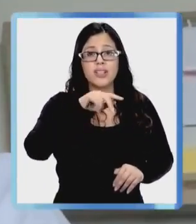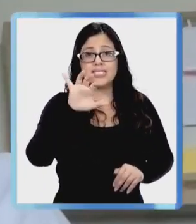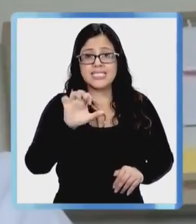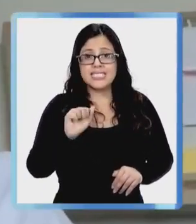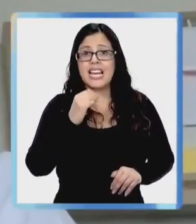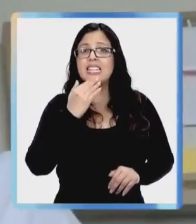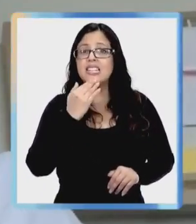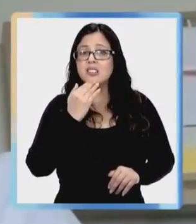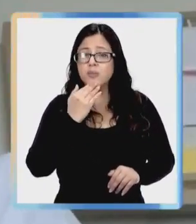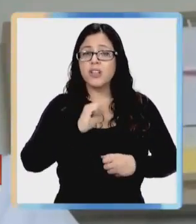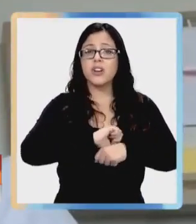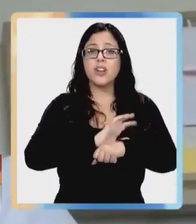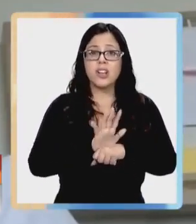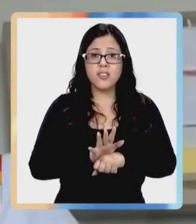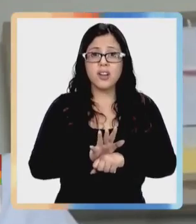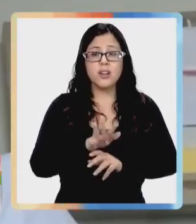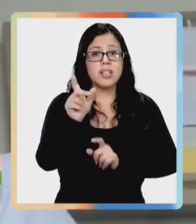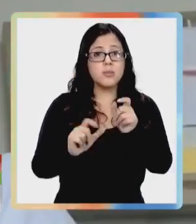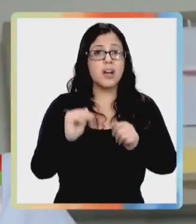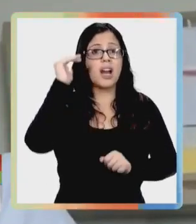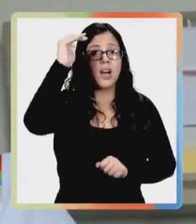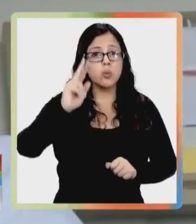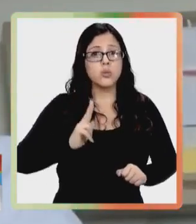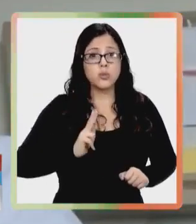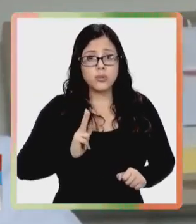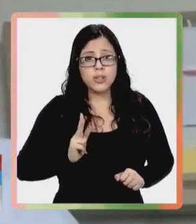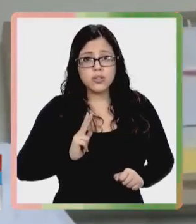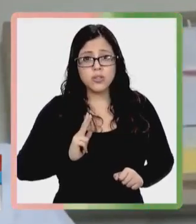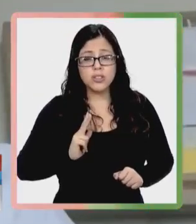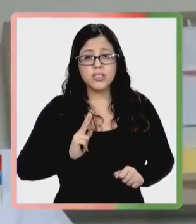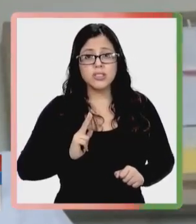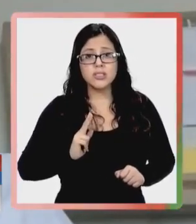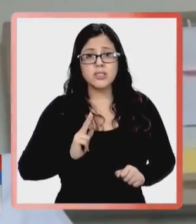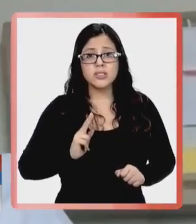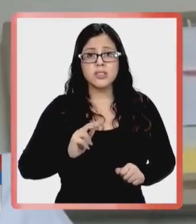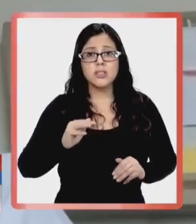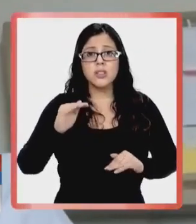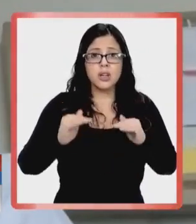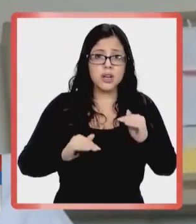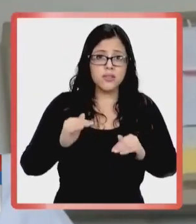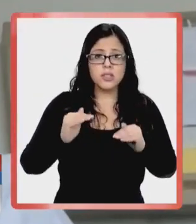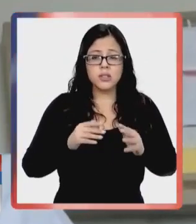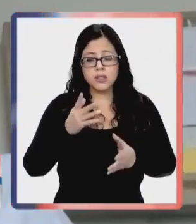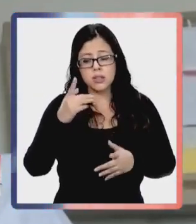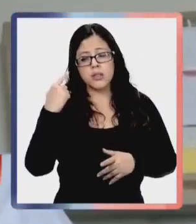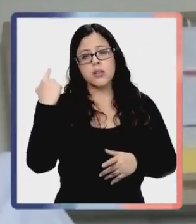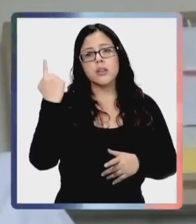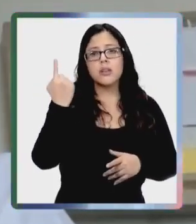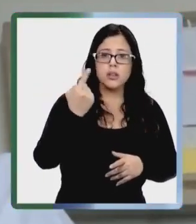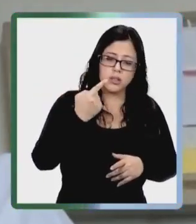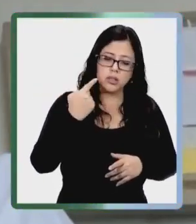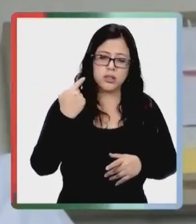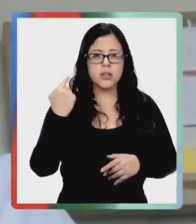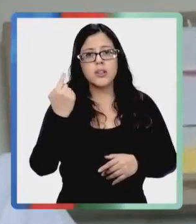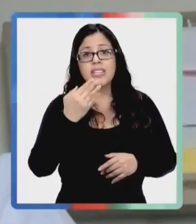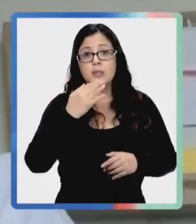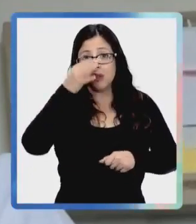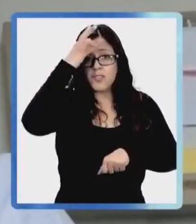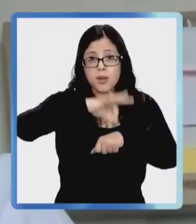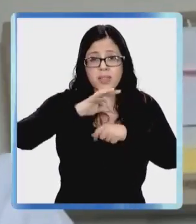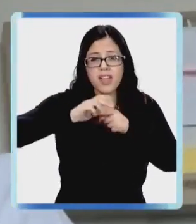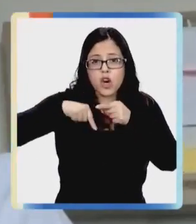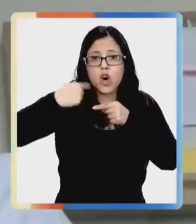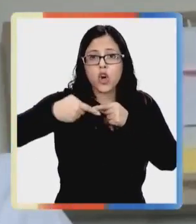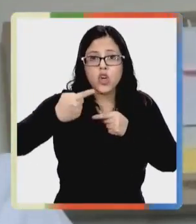ejemplo. Y en ancianos o en gente mayor, descompensación de enfermedades crónicas. Muchas